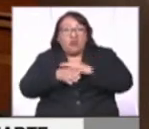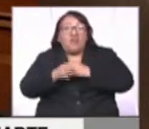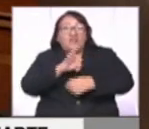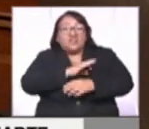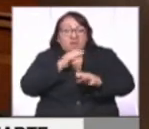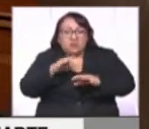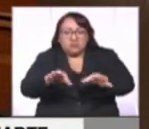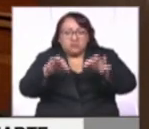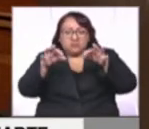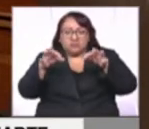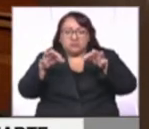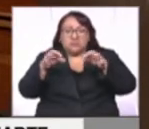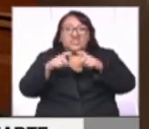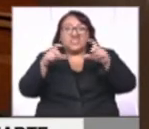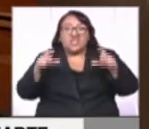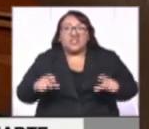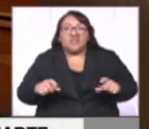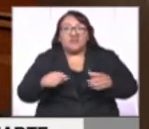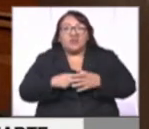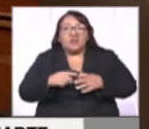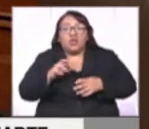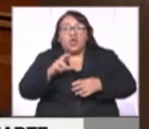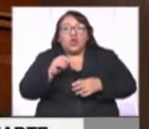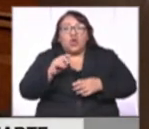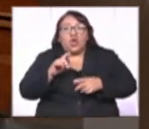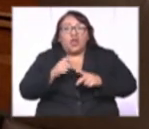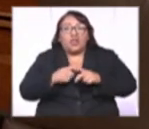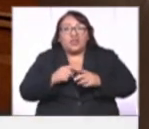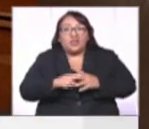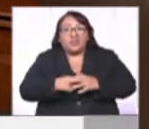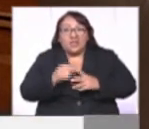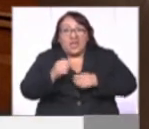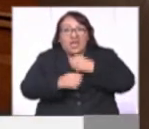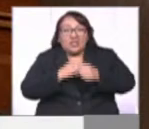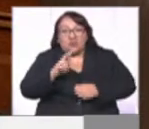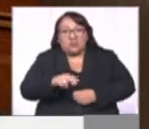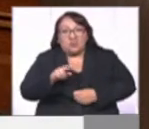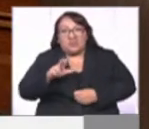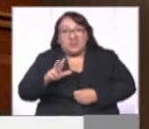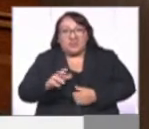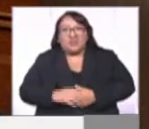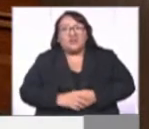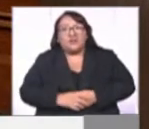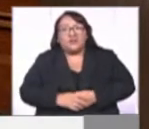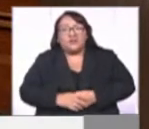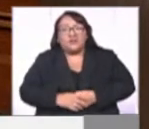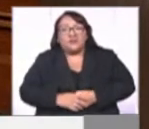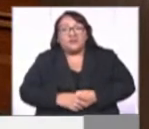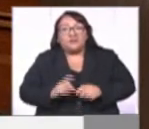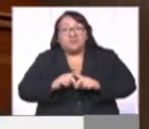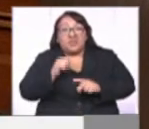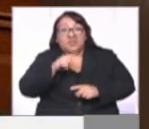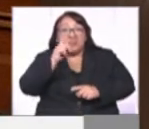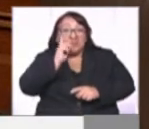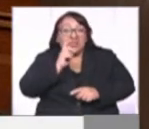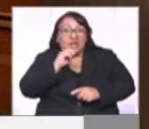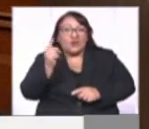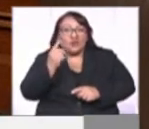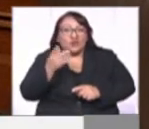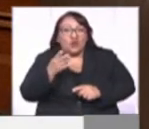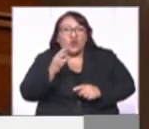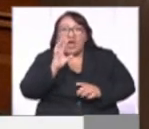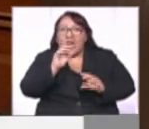se encontró el certificado de un Rolex adquirido en el año 2023. Pero estas mentiras no solo arrastran